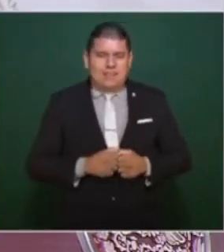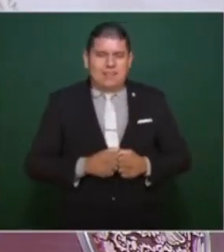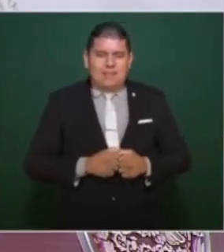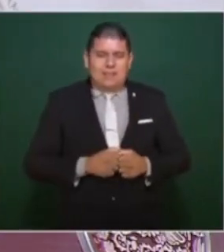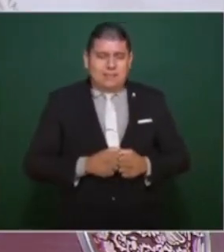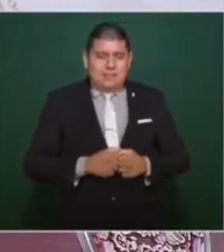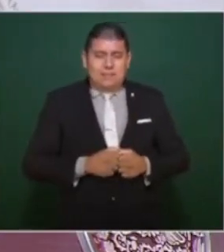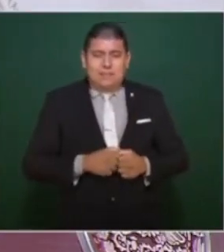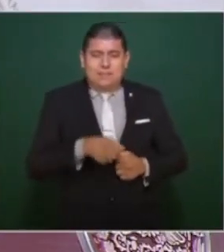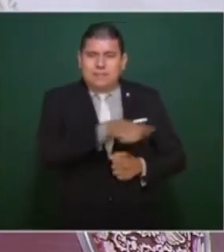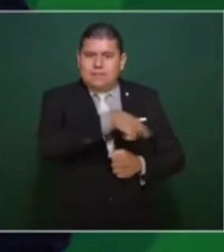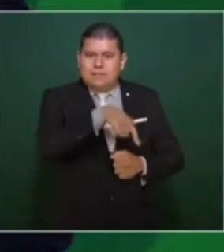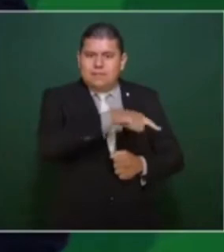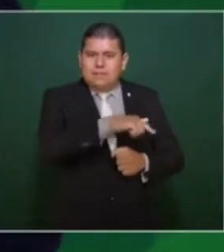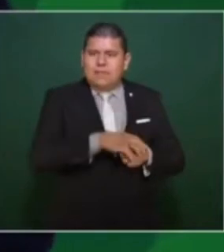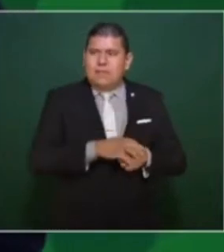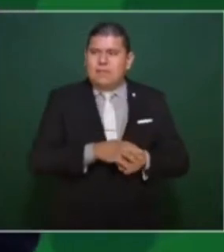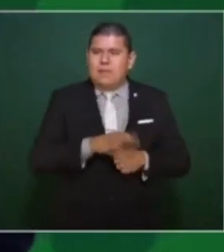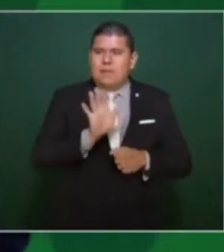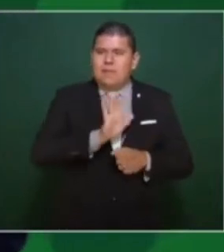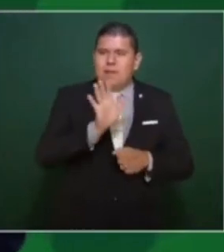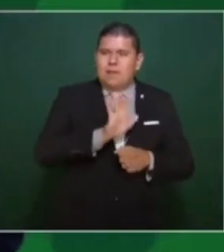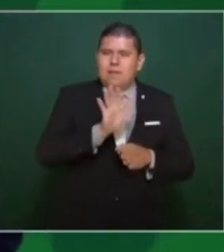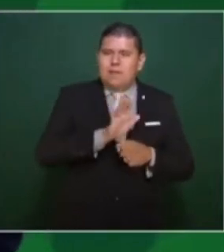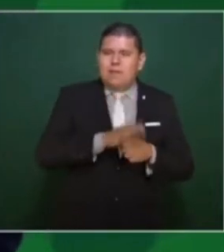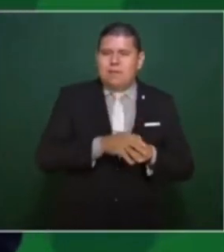caen hasta en el ridículo.